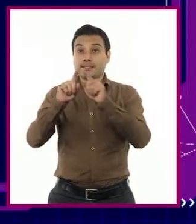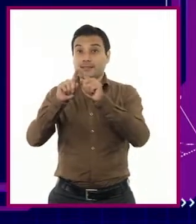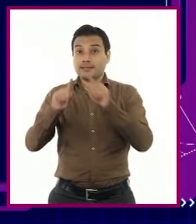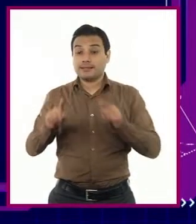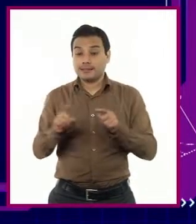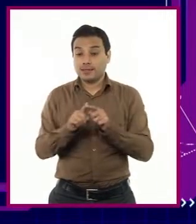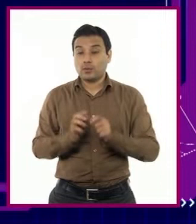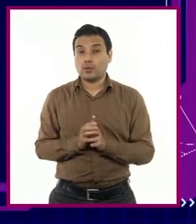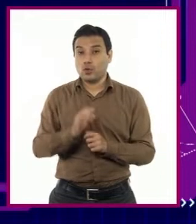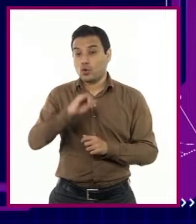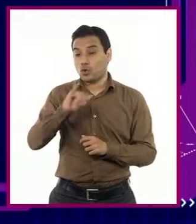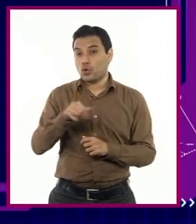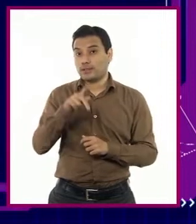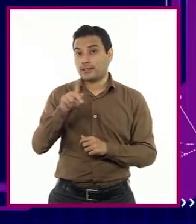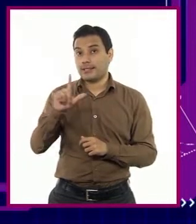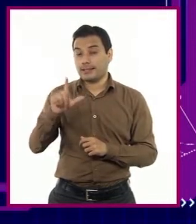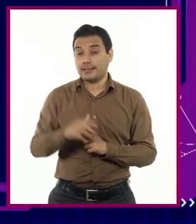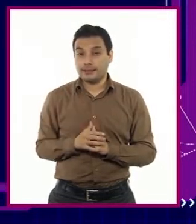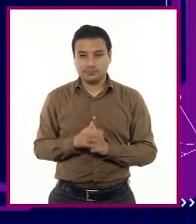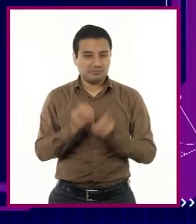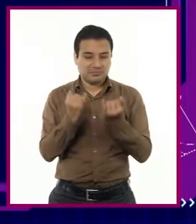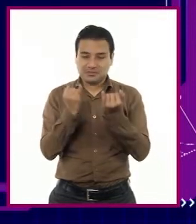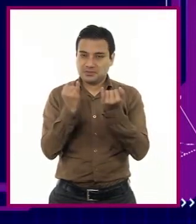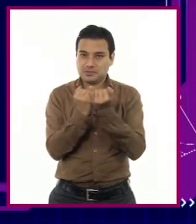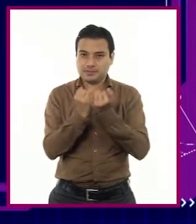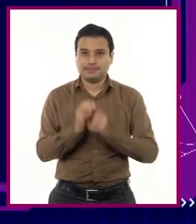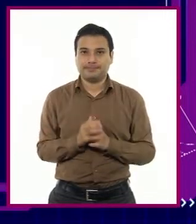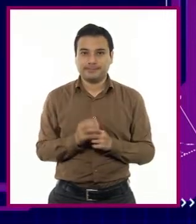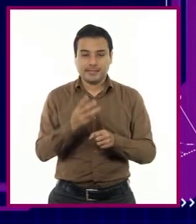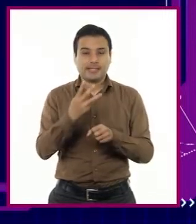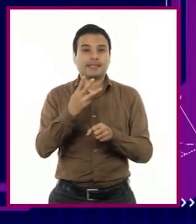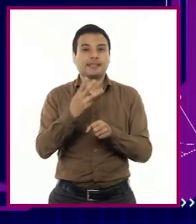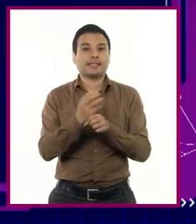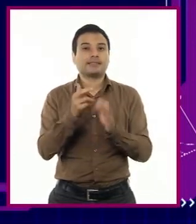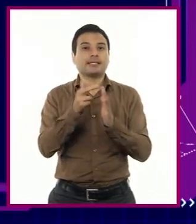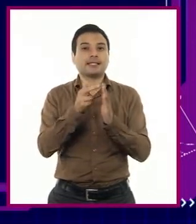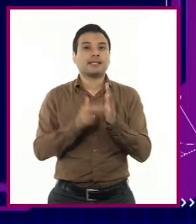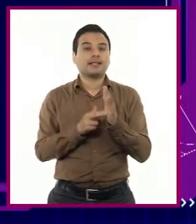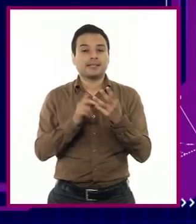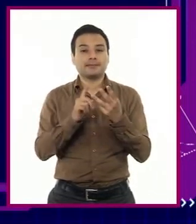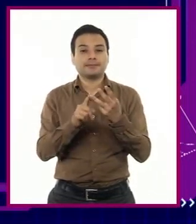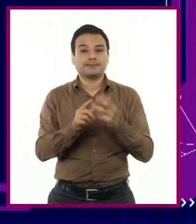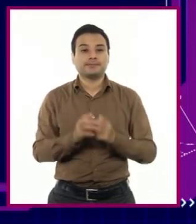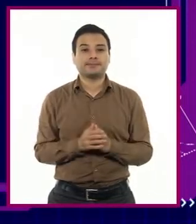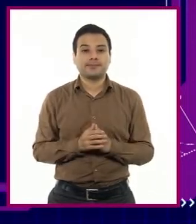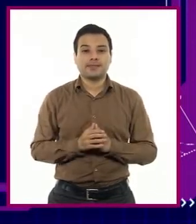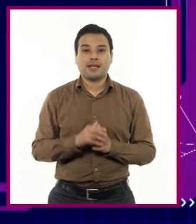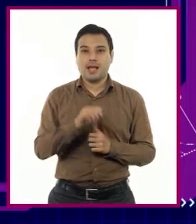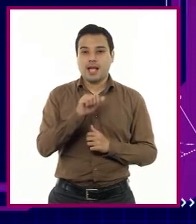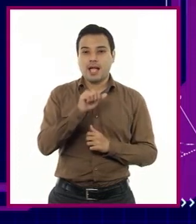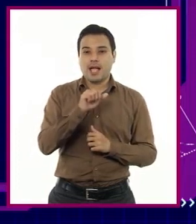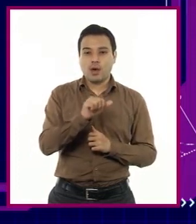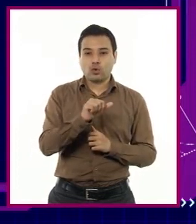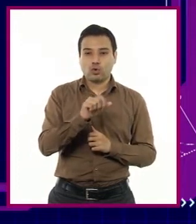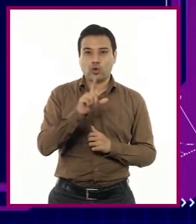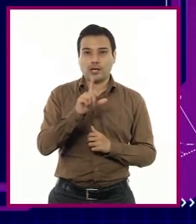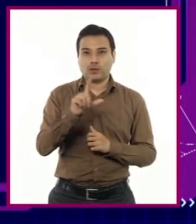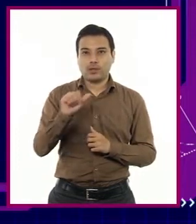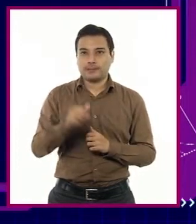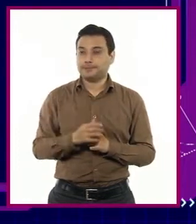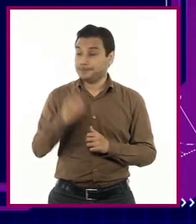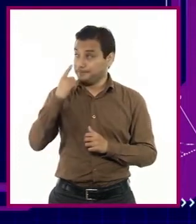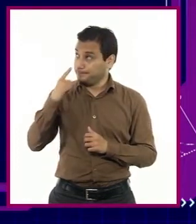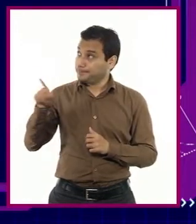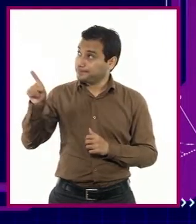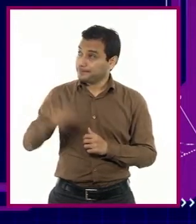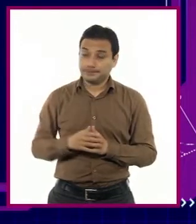triángulo JKL. El tercer criterio es ángulo, lado, ángulo, que se representa como